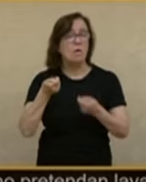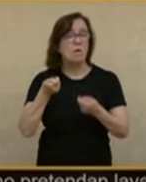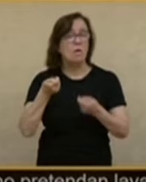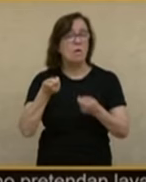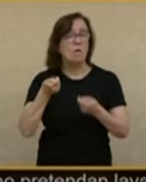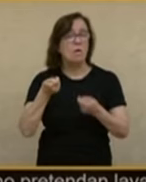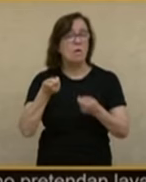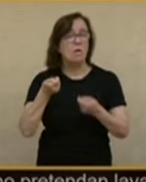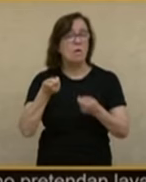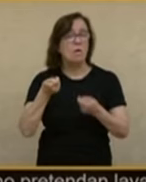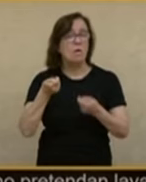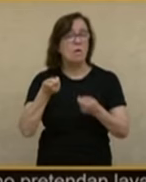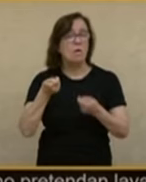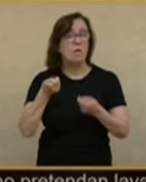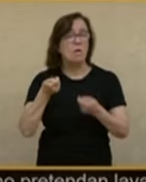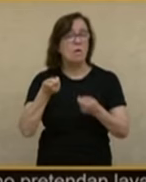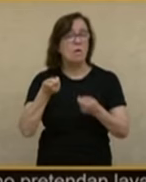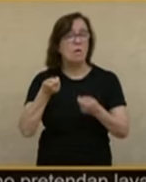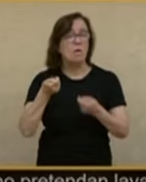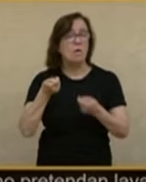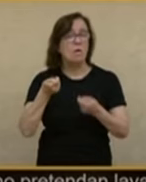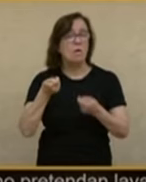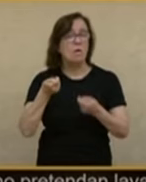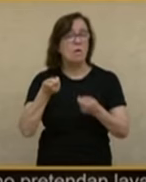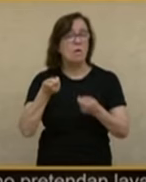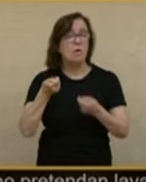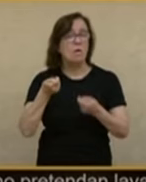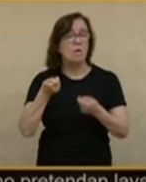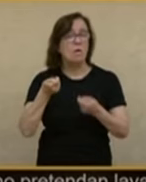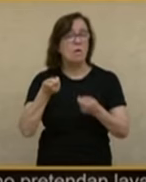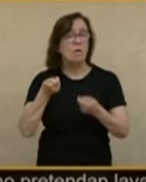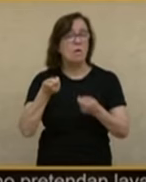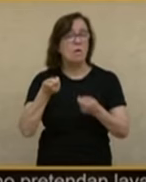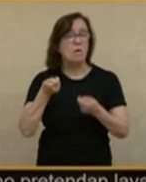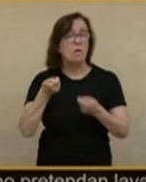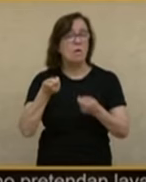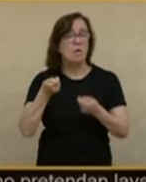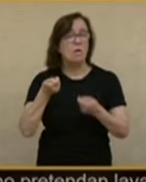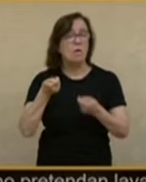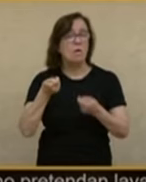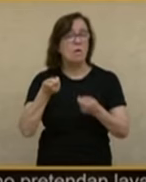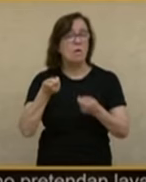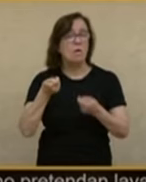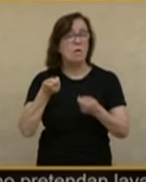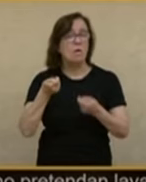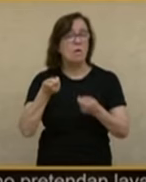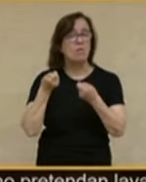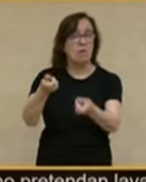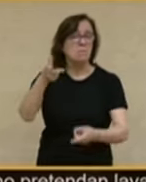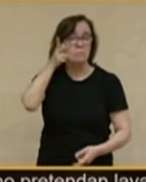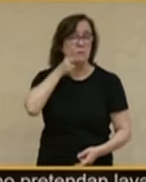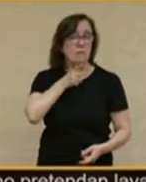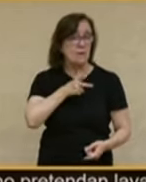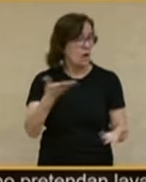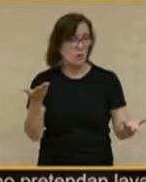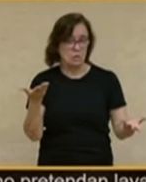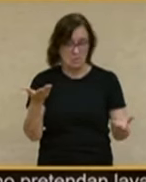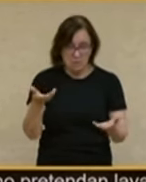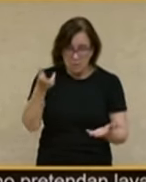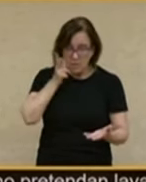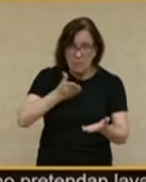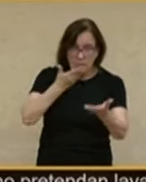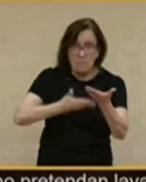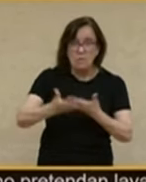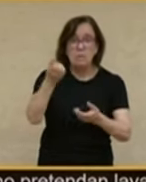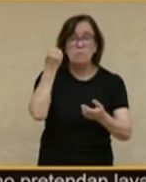un símbolo al que amar, al que admirar y con el que pretender una relación. Es un intercambio de poder a